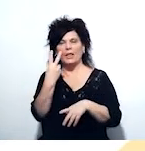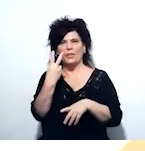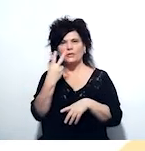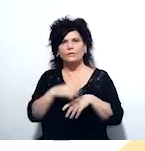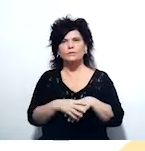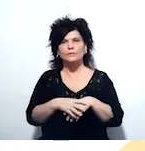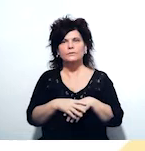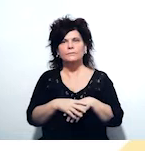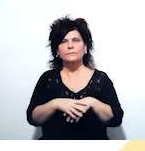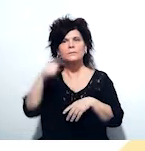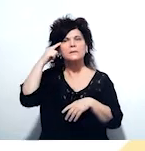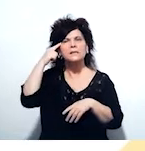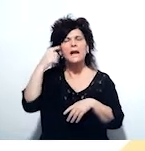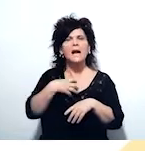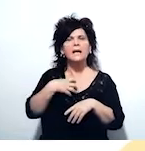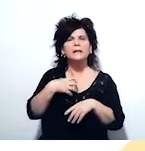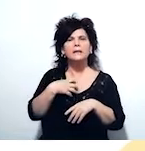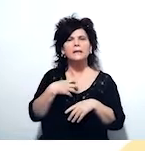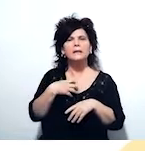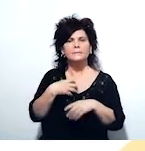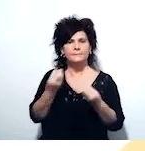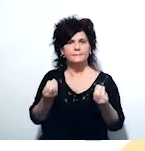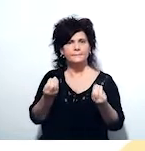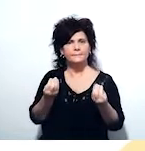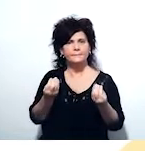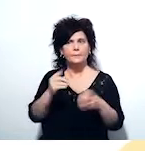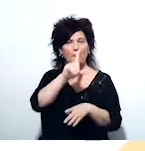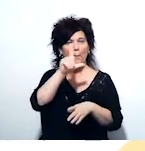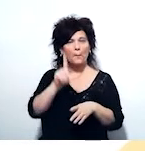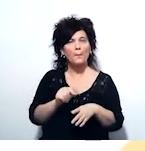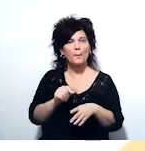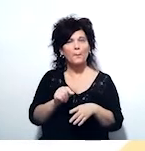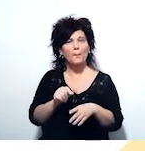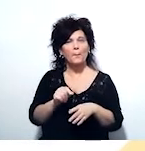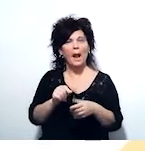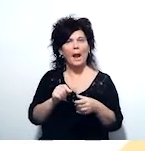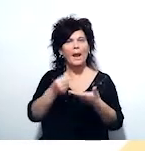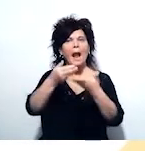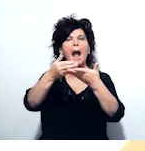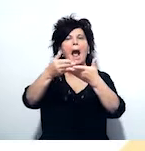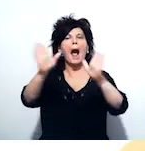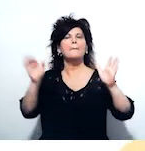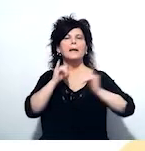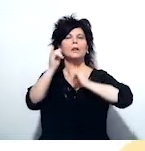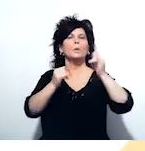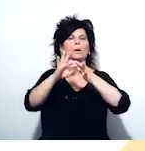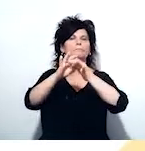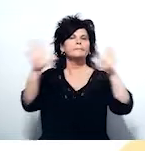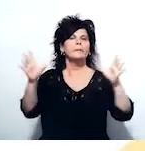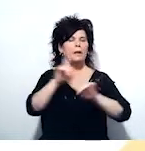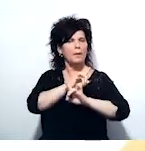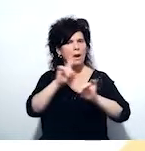China es un país que se caracteriza por no ser un país precisamente de mucha apertura a la libertad de expresión.